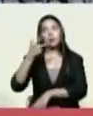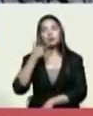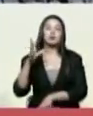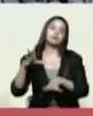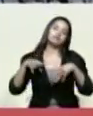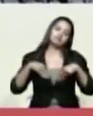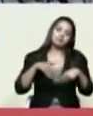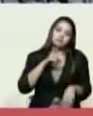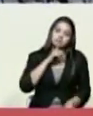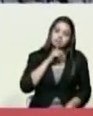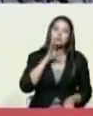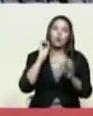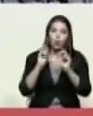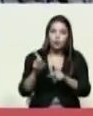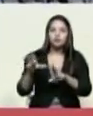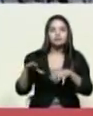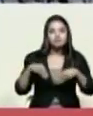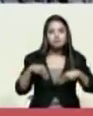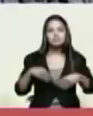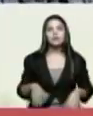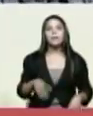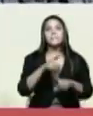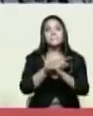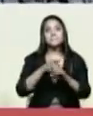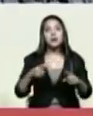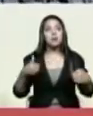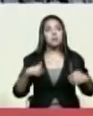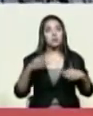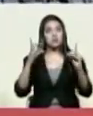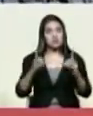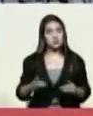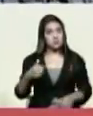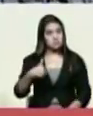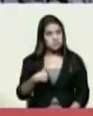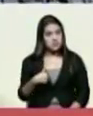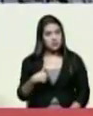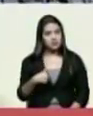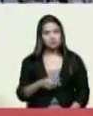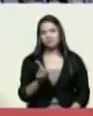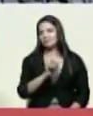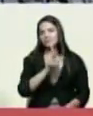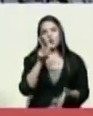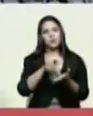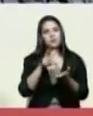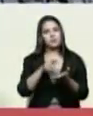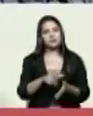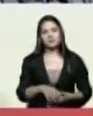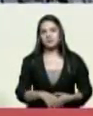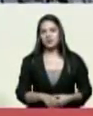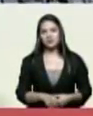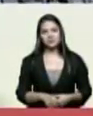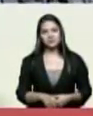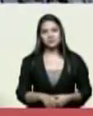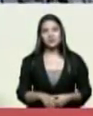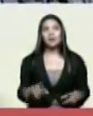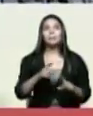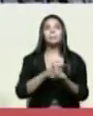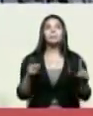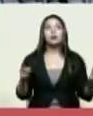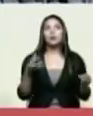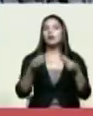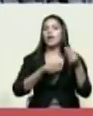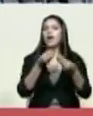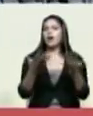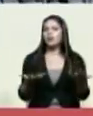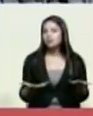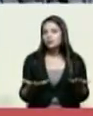cumplo la instrucción que dio la dirección política. Pero si hubiese sido por mí, no hubiese participado. Ahora, lo que estoy haciendo lo